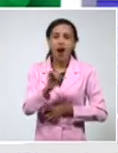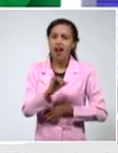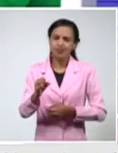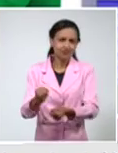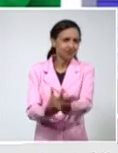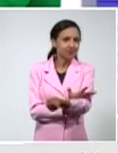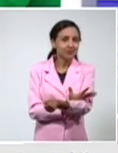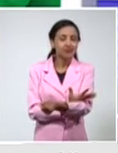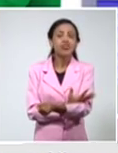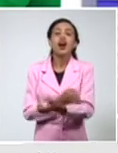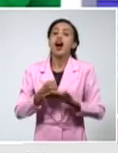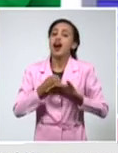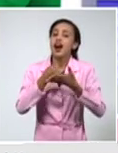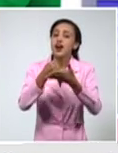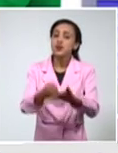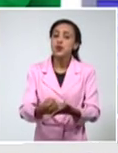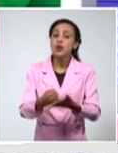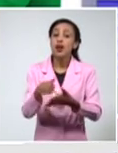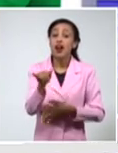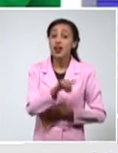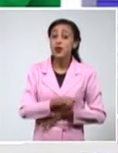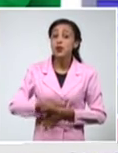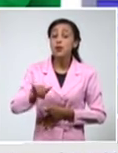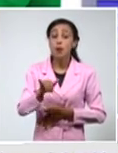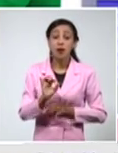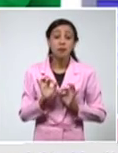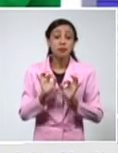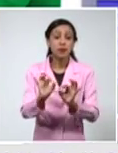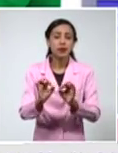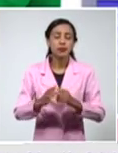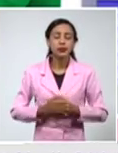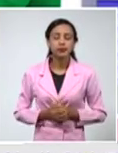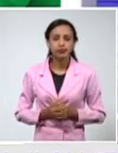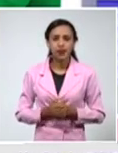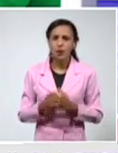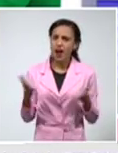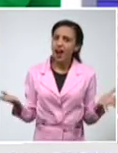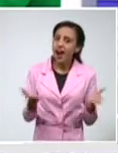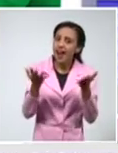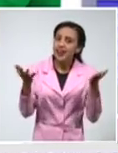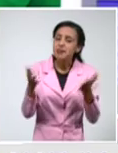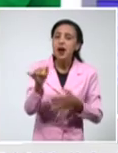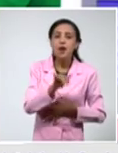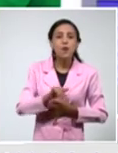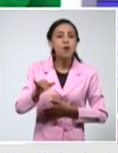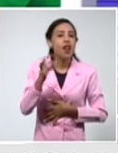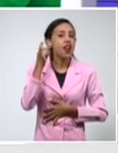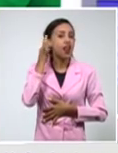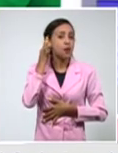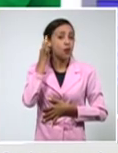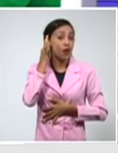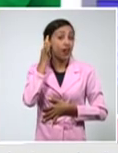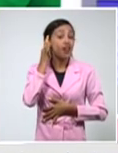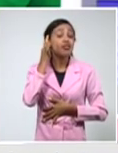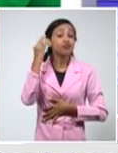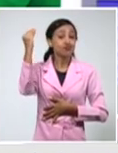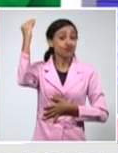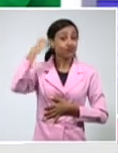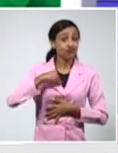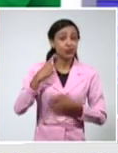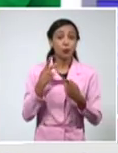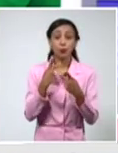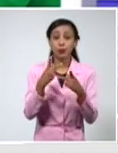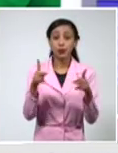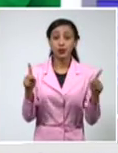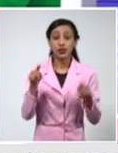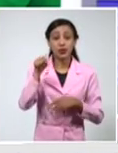mujer tímida y quieta de su natural anima y aplaude, cuando la mujer culta y virtuosa unge la